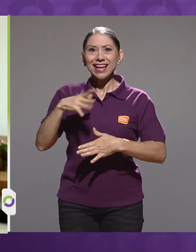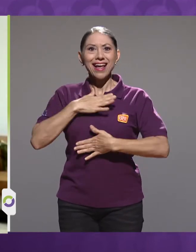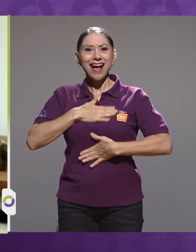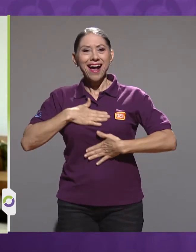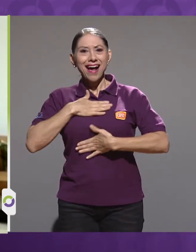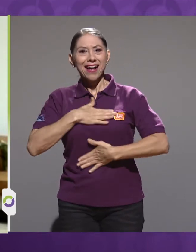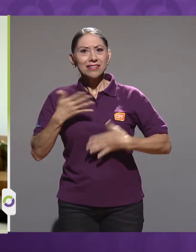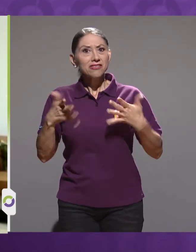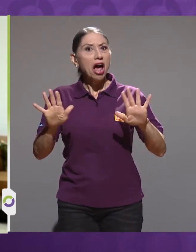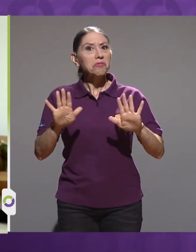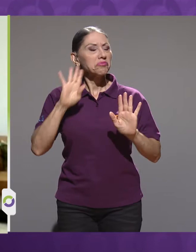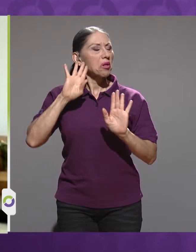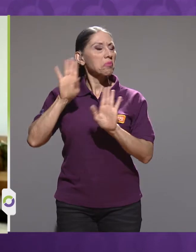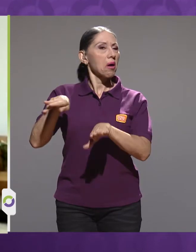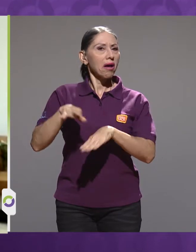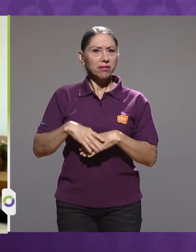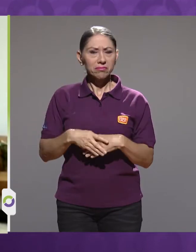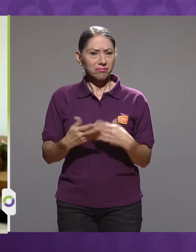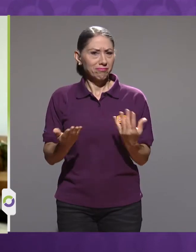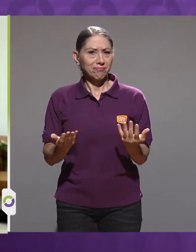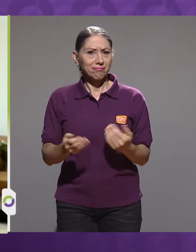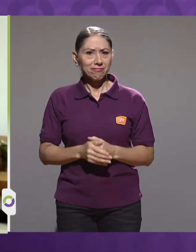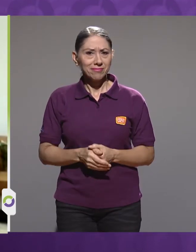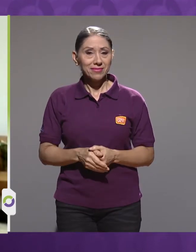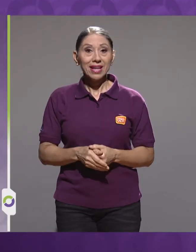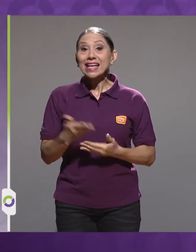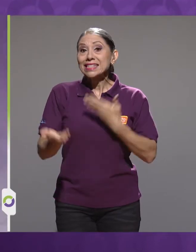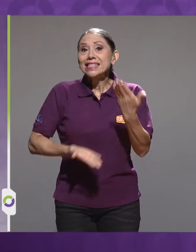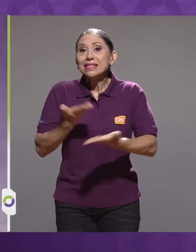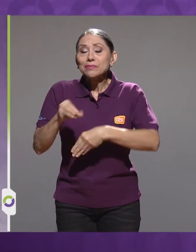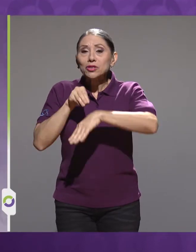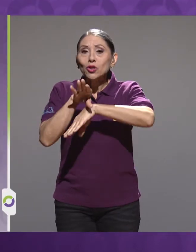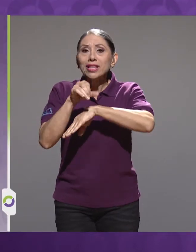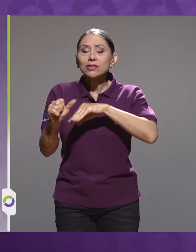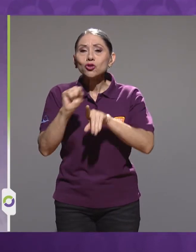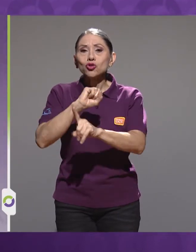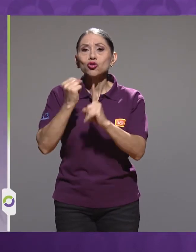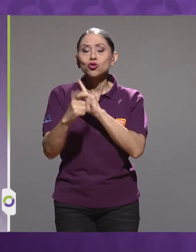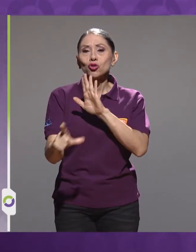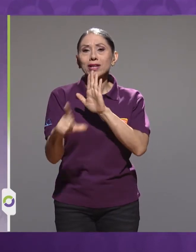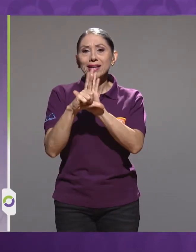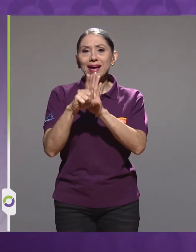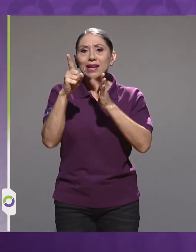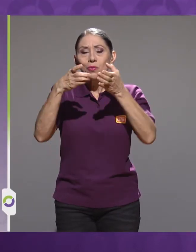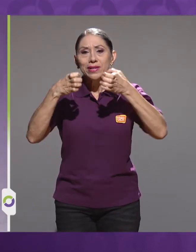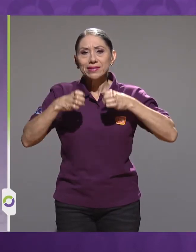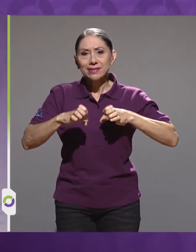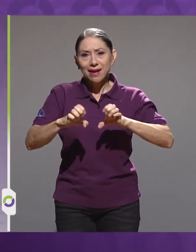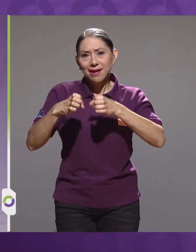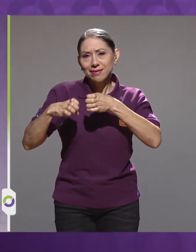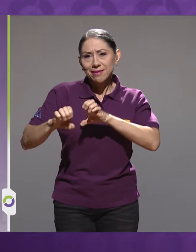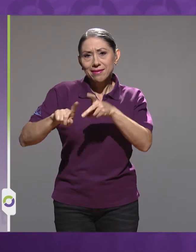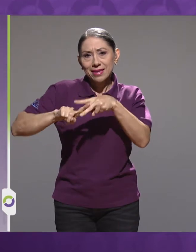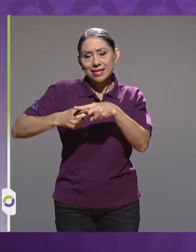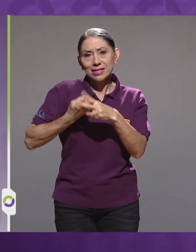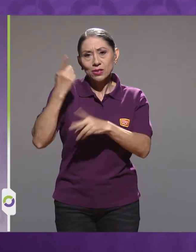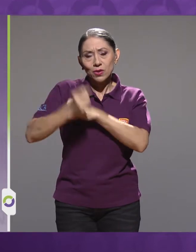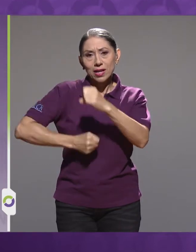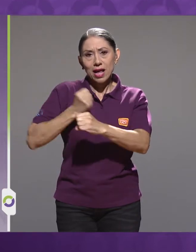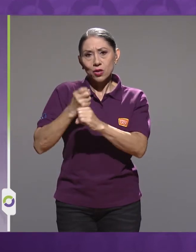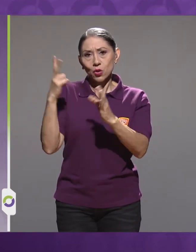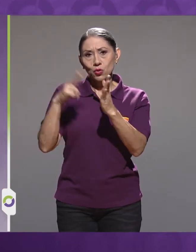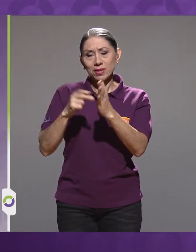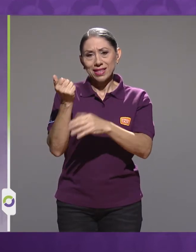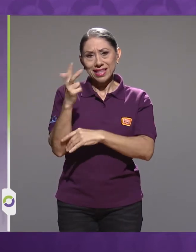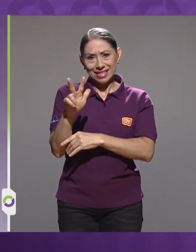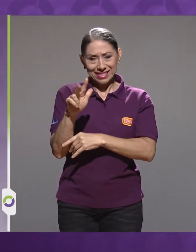se va a entretener y ya se desligan de la persona. El Servicio de Orientación Sociolegal es una estrategia que inició desde